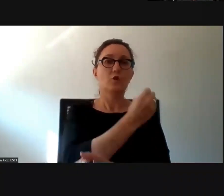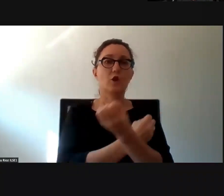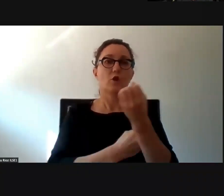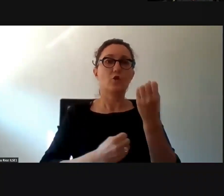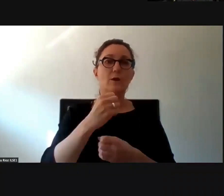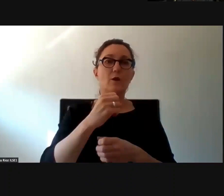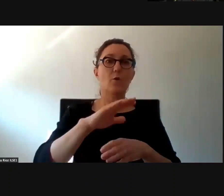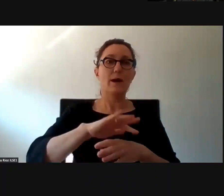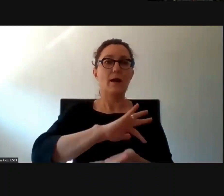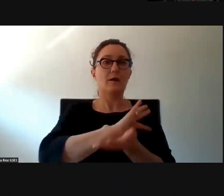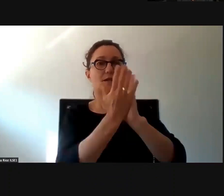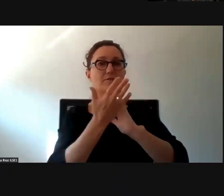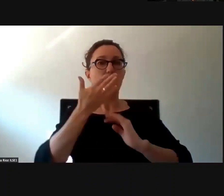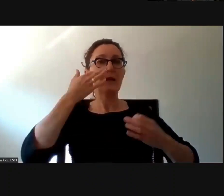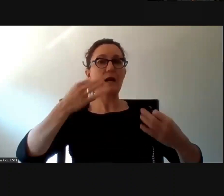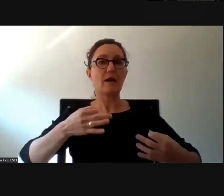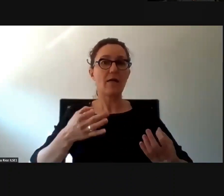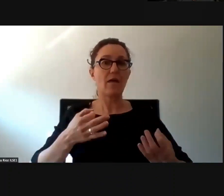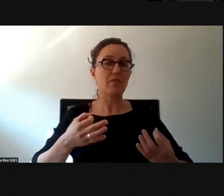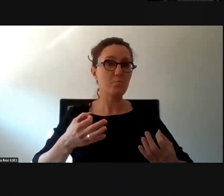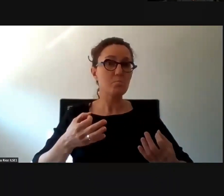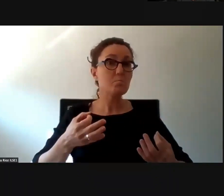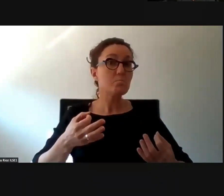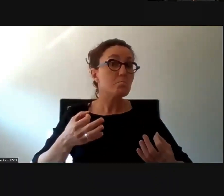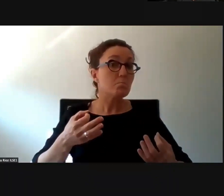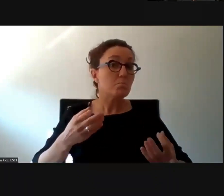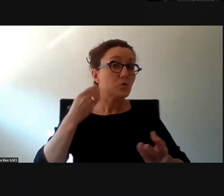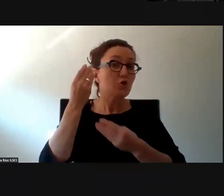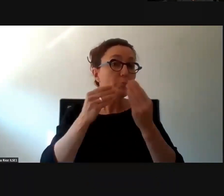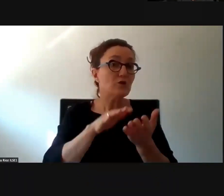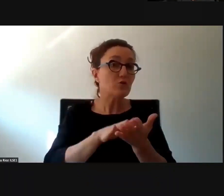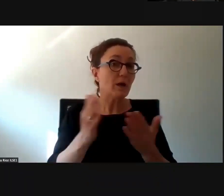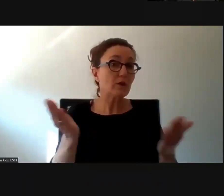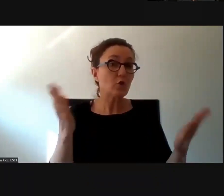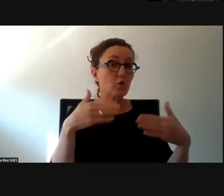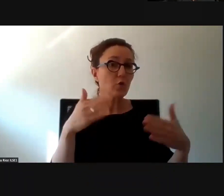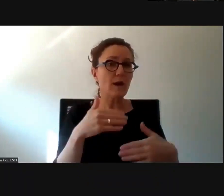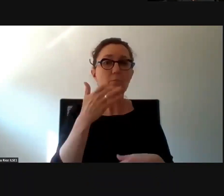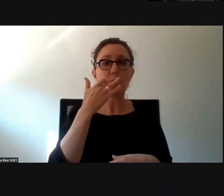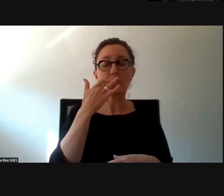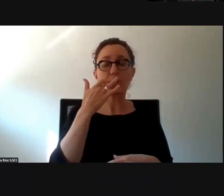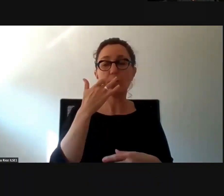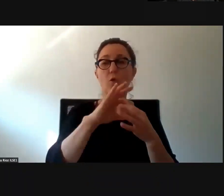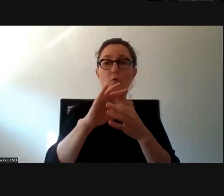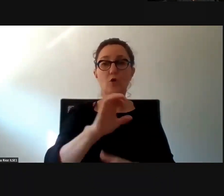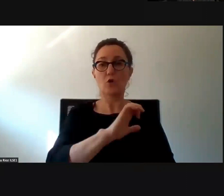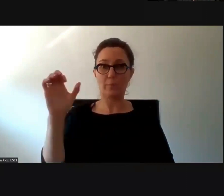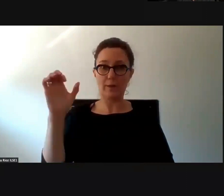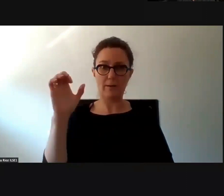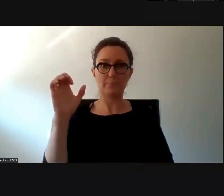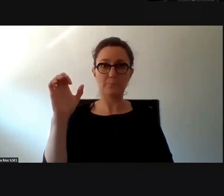realidad. Es decir, en la Unión Europea, a través del estudio que hizo el Instituto para la Igualdad de Género,